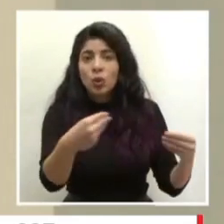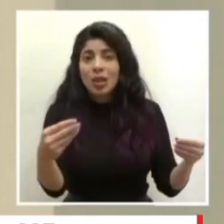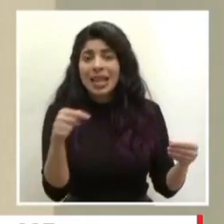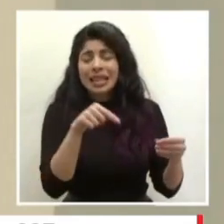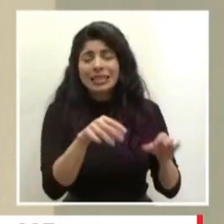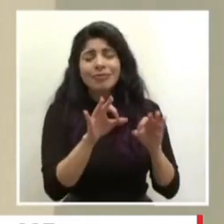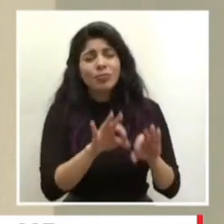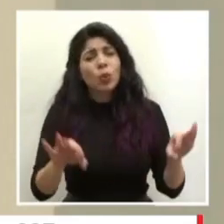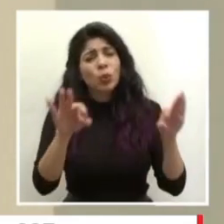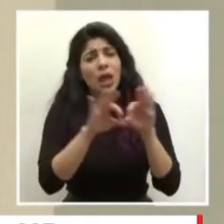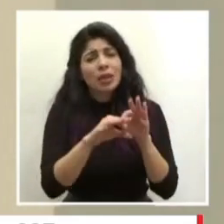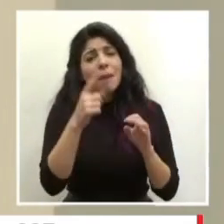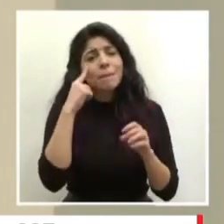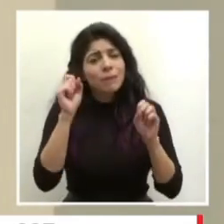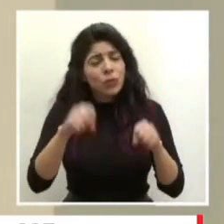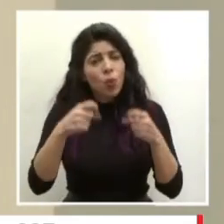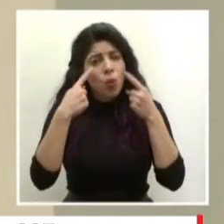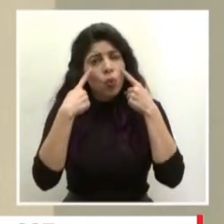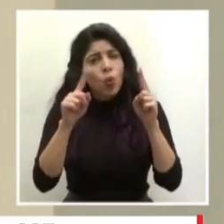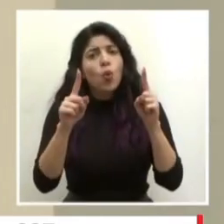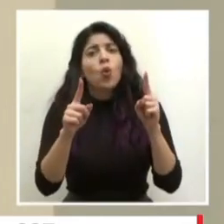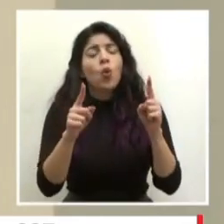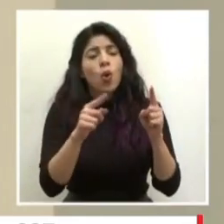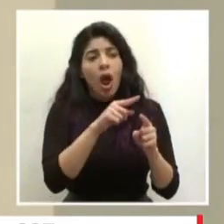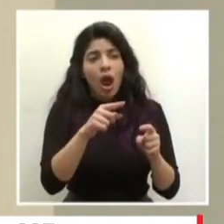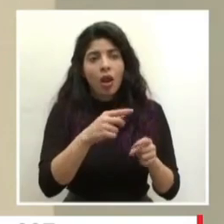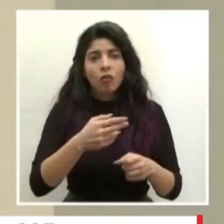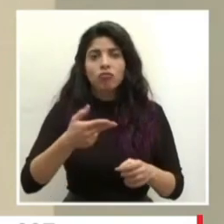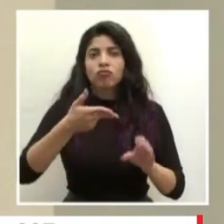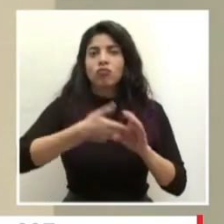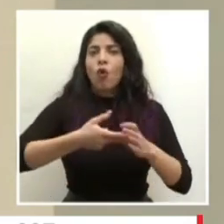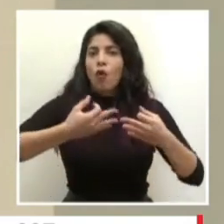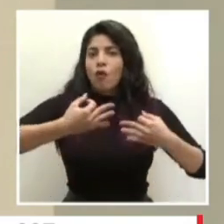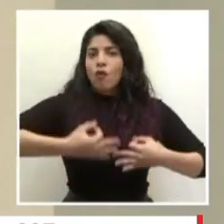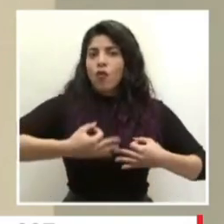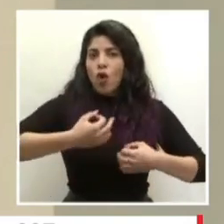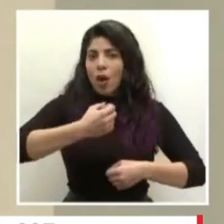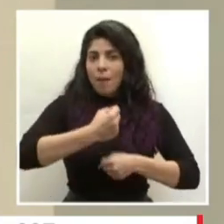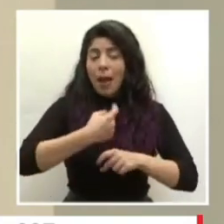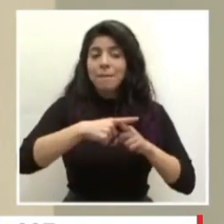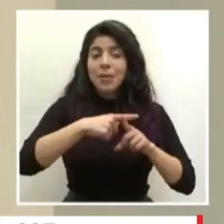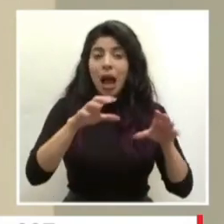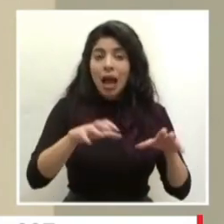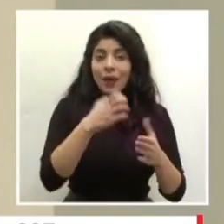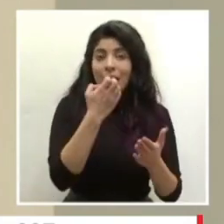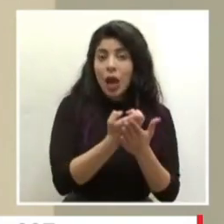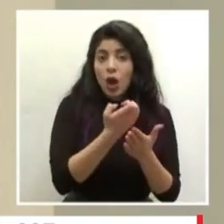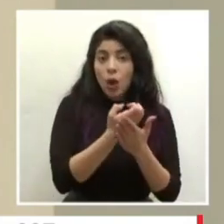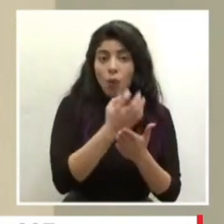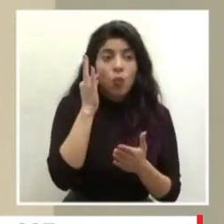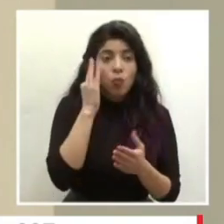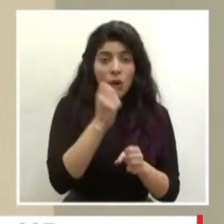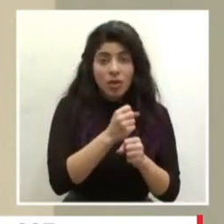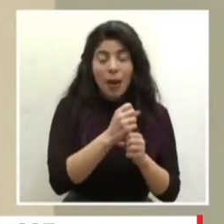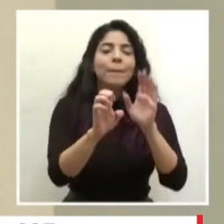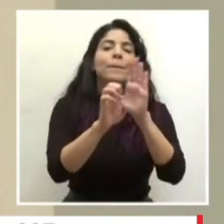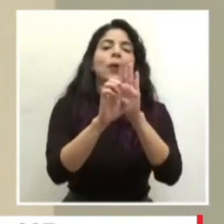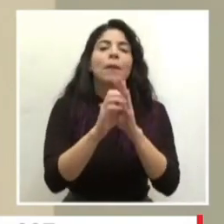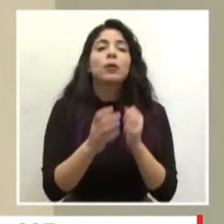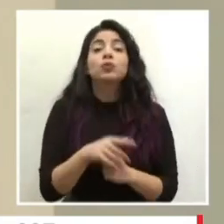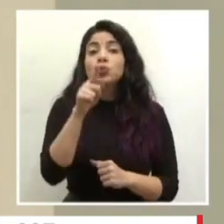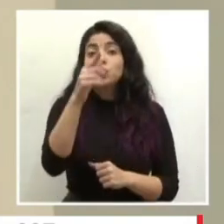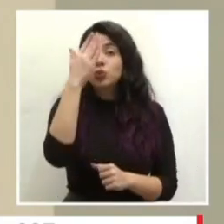para lograr no solo propiciar la formalización de las mujeres y las actividades económicas en las que están. Por ejemplo, ustedes saben